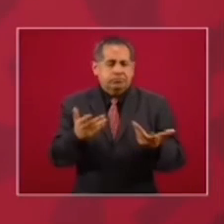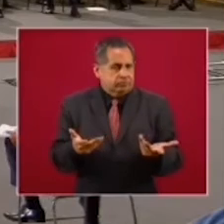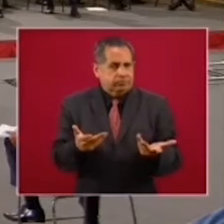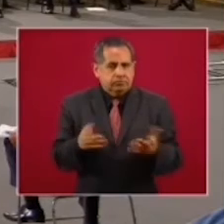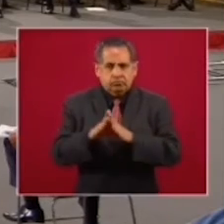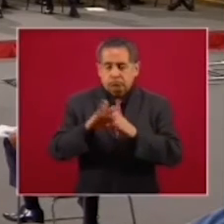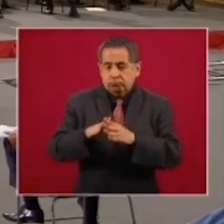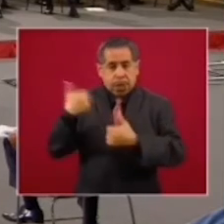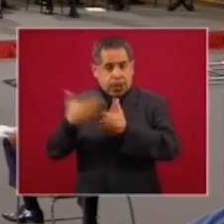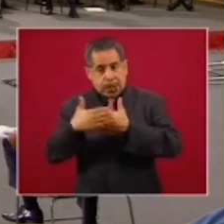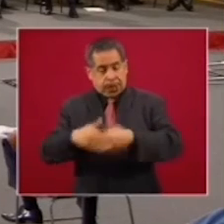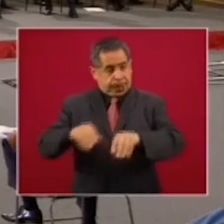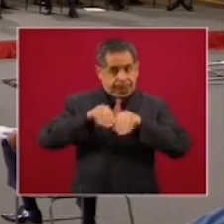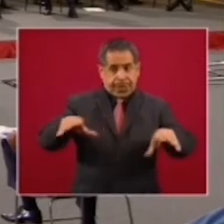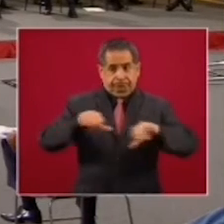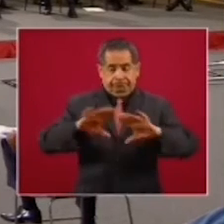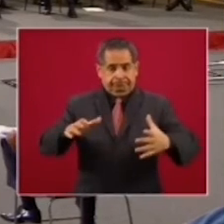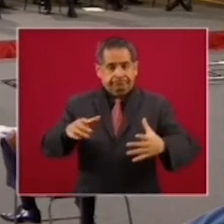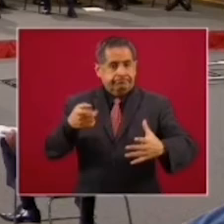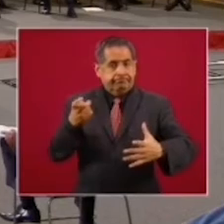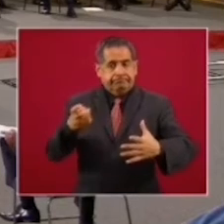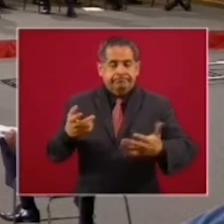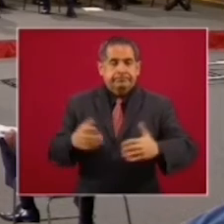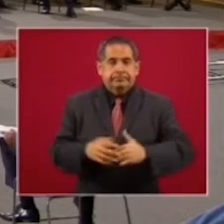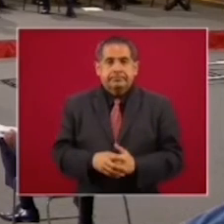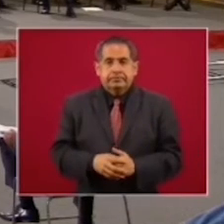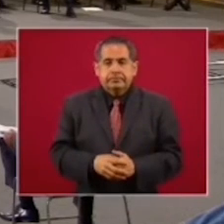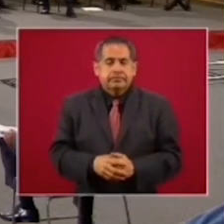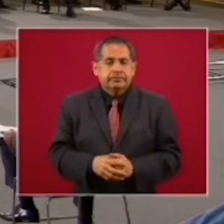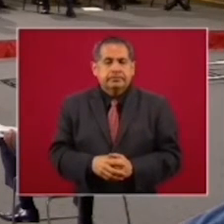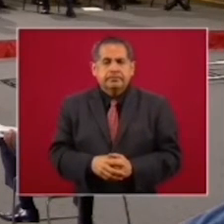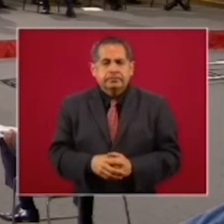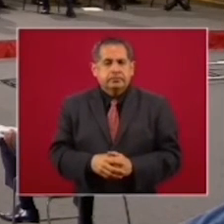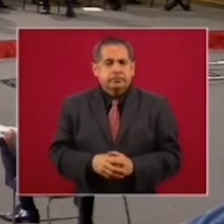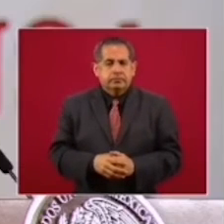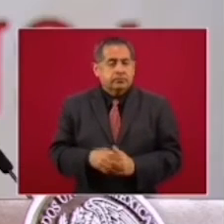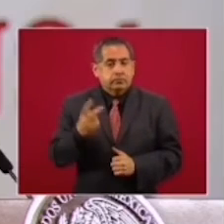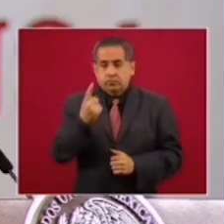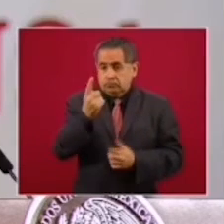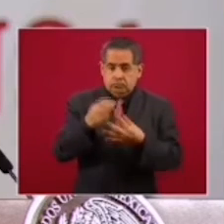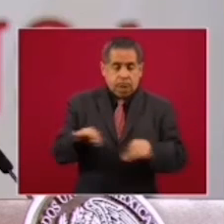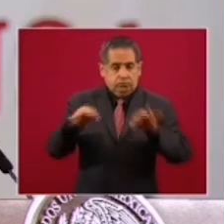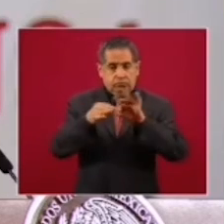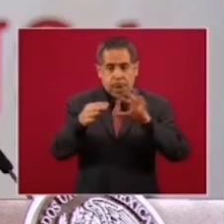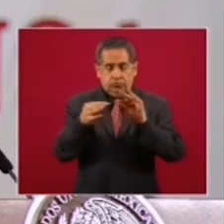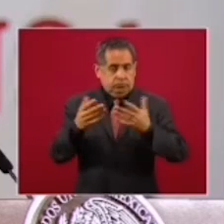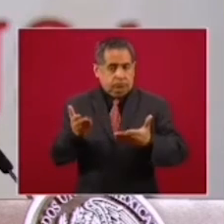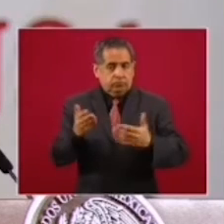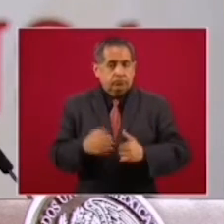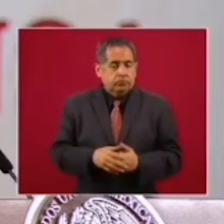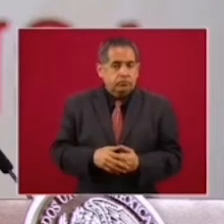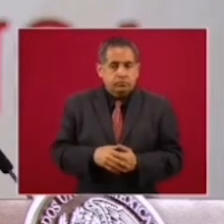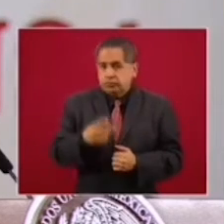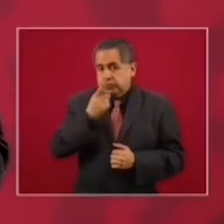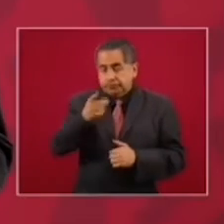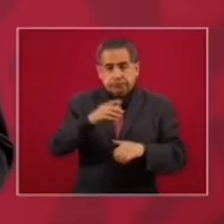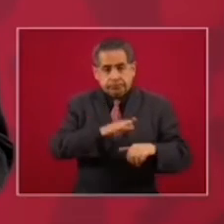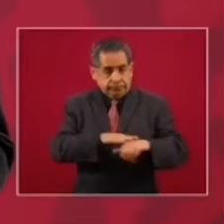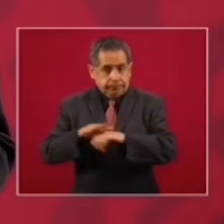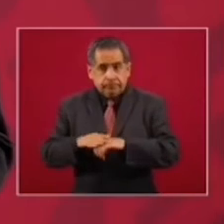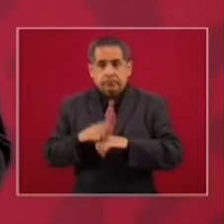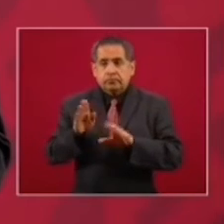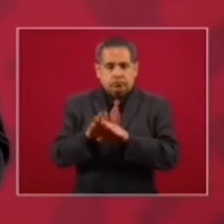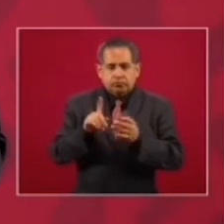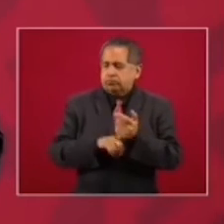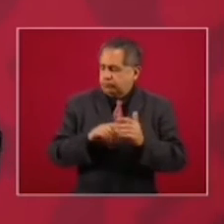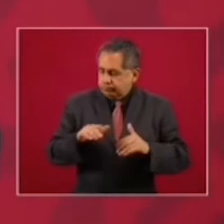cómo va a funcionar el sistema. Es importante decir que